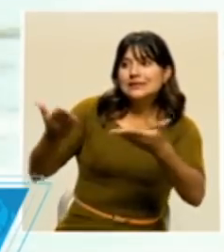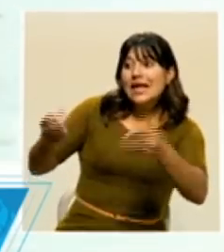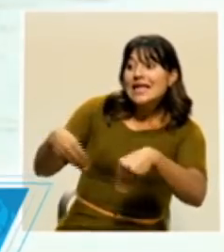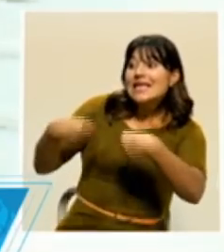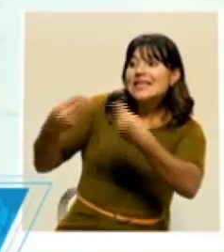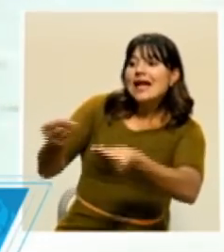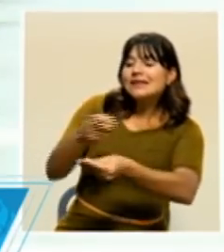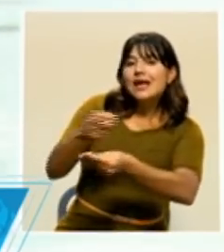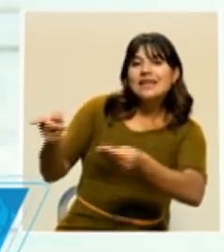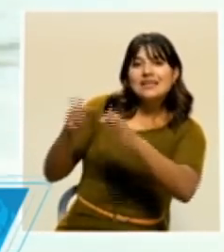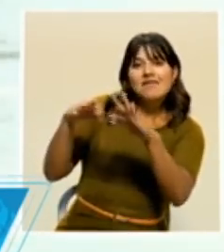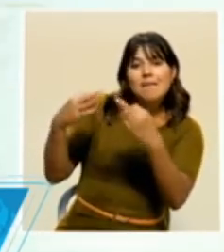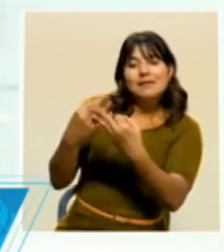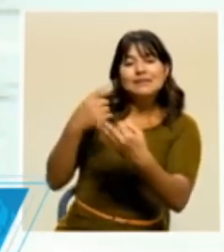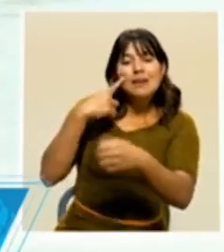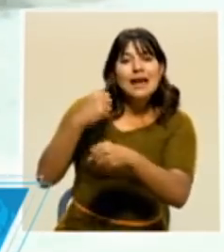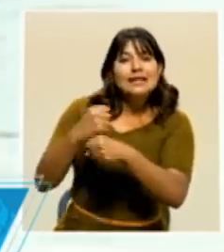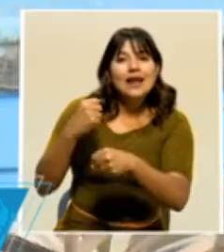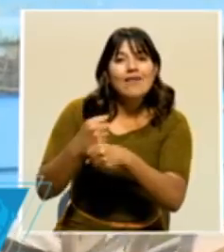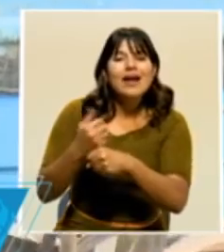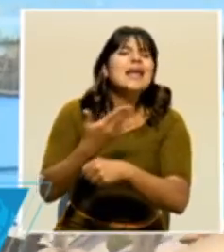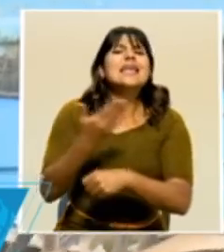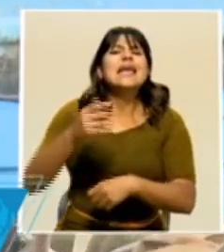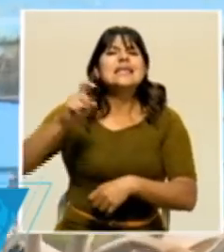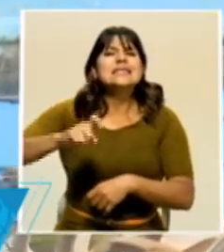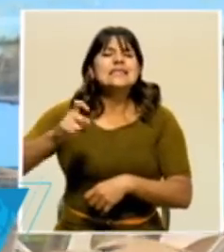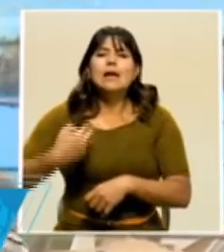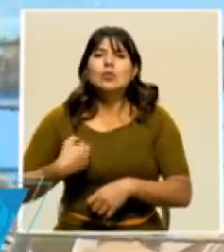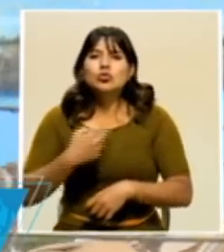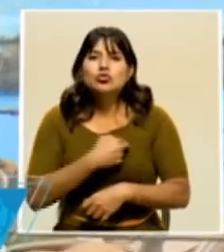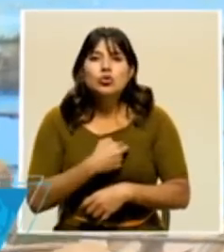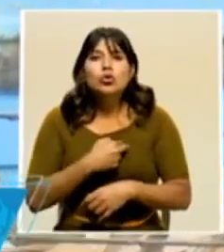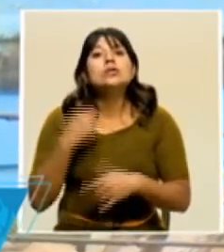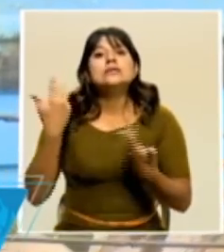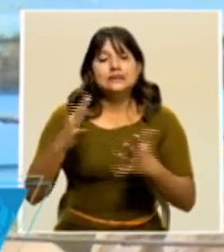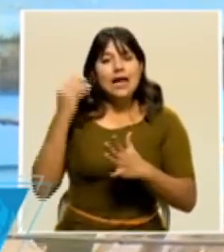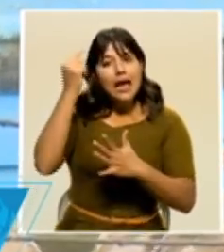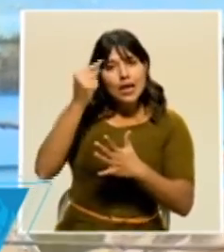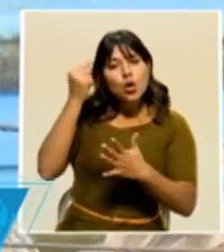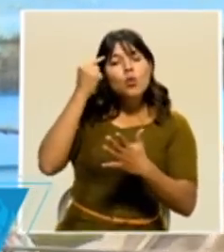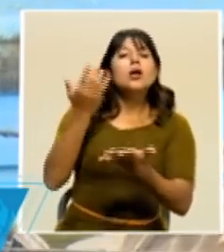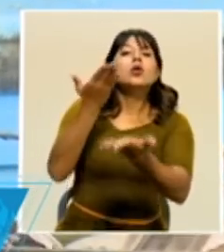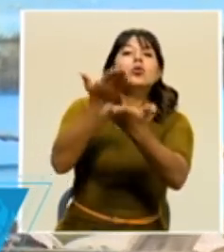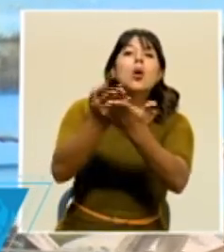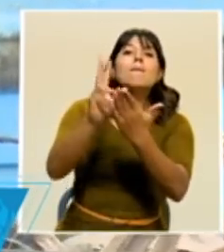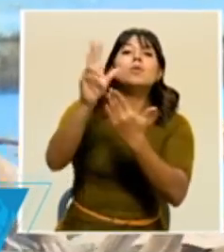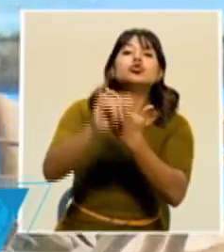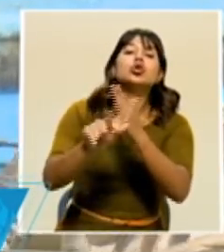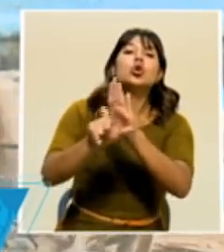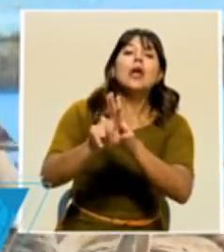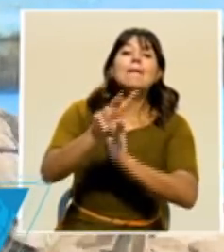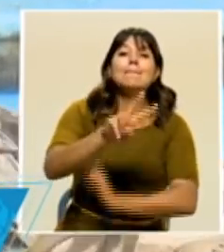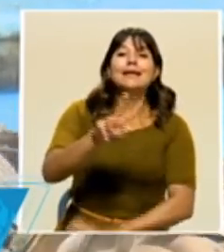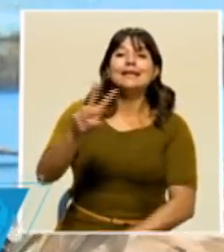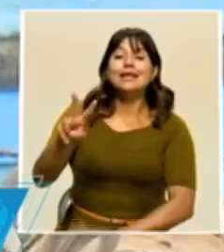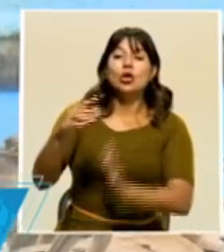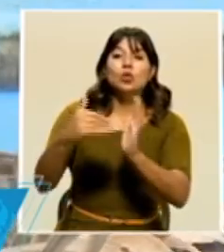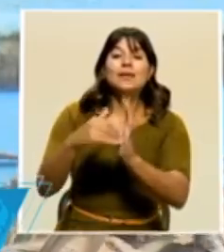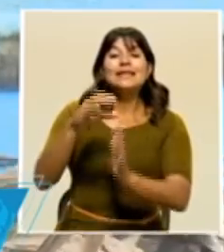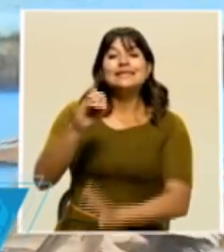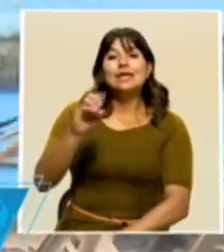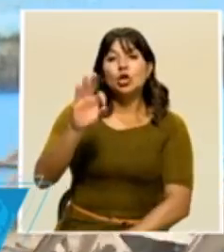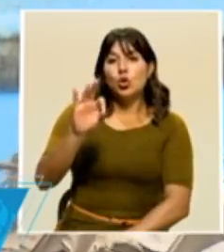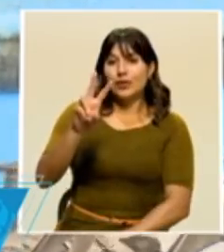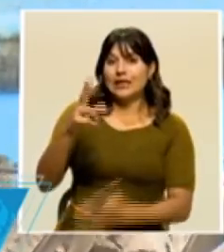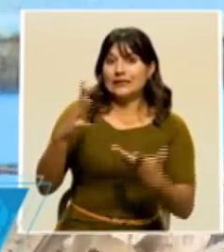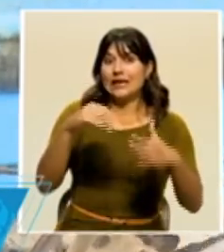¿Qué necesitamos del gobierno? Ok, el gobierno ha presentado un proyecto de ley que se llama el 22.092, está en la corriente